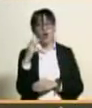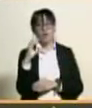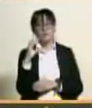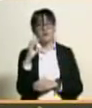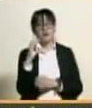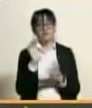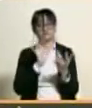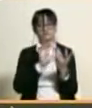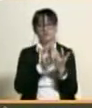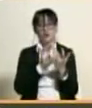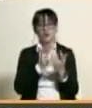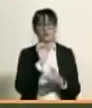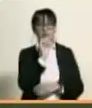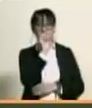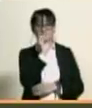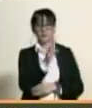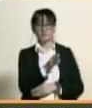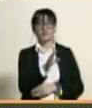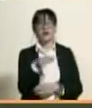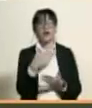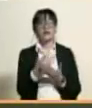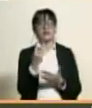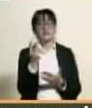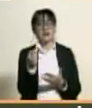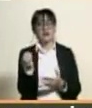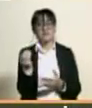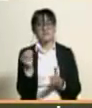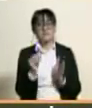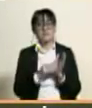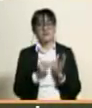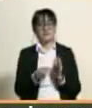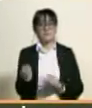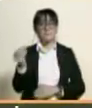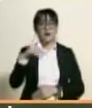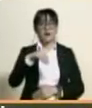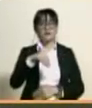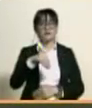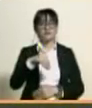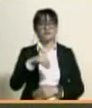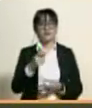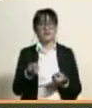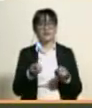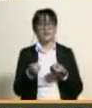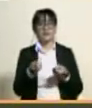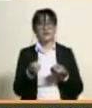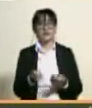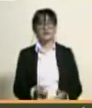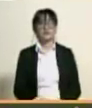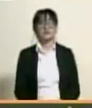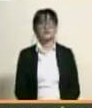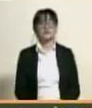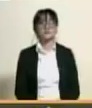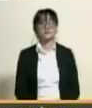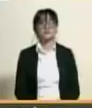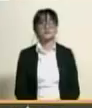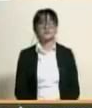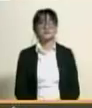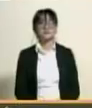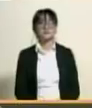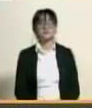colombiana. Le depositaban hasta 3 veces el valor nominal del billete. Otro